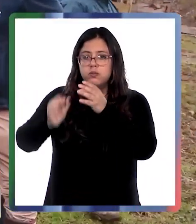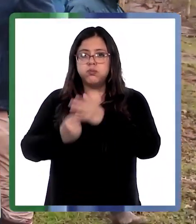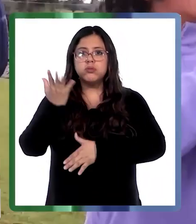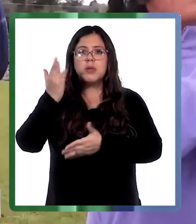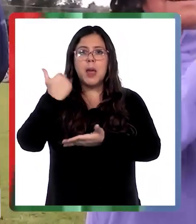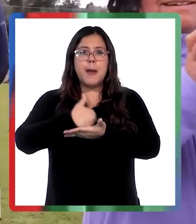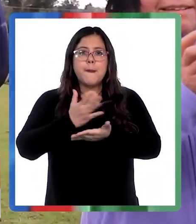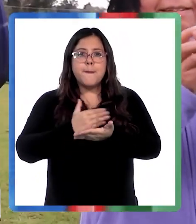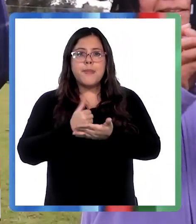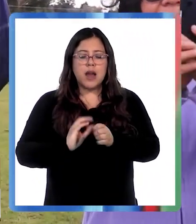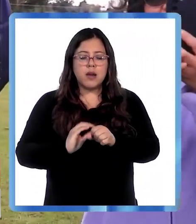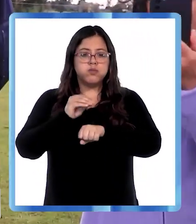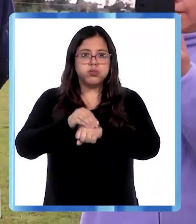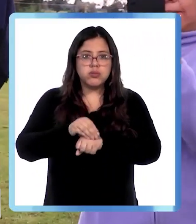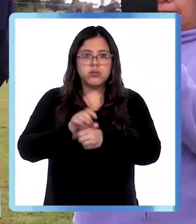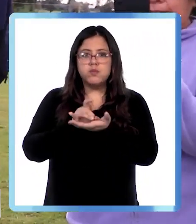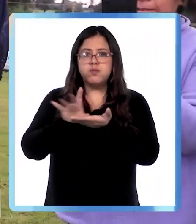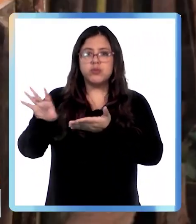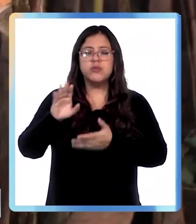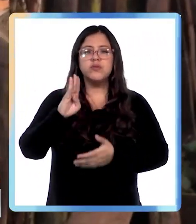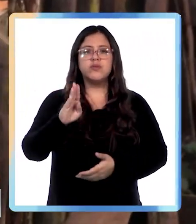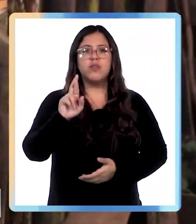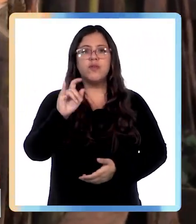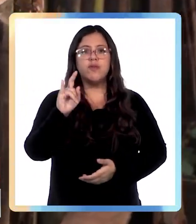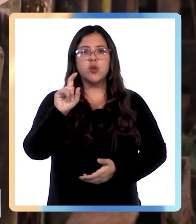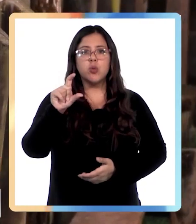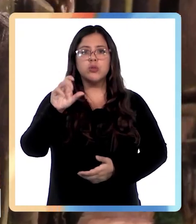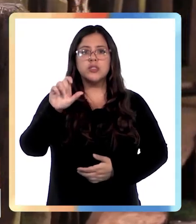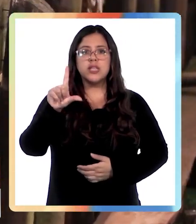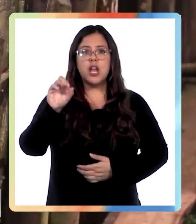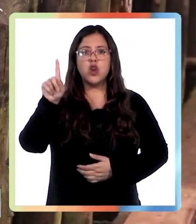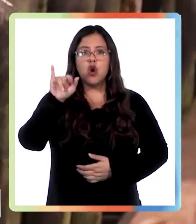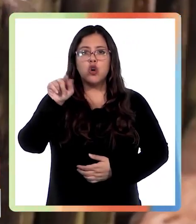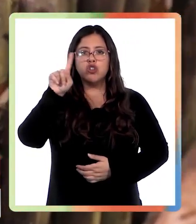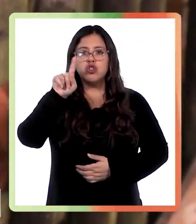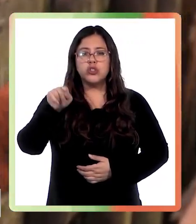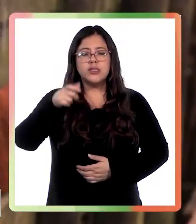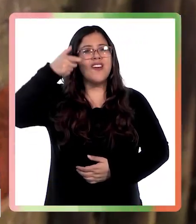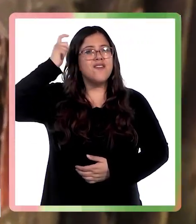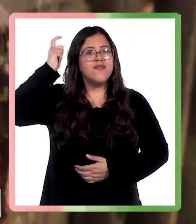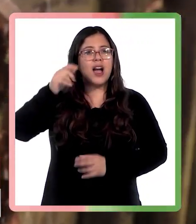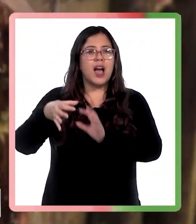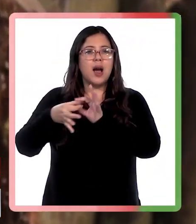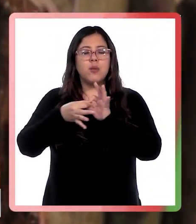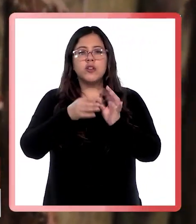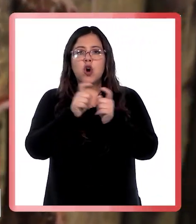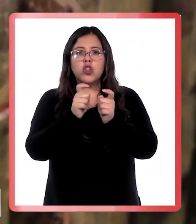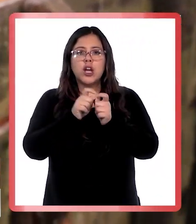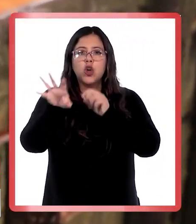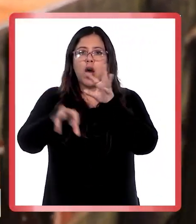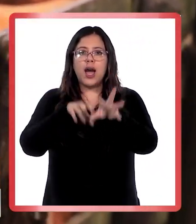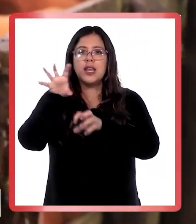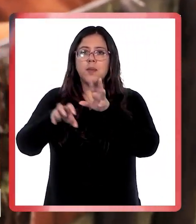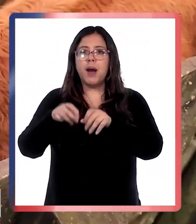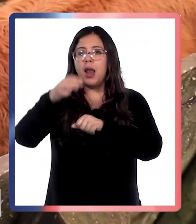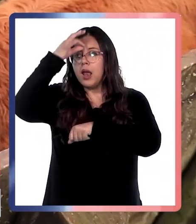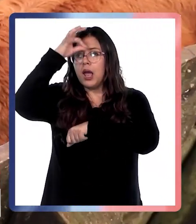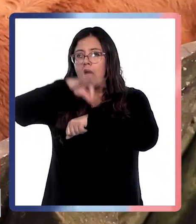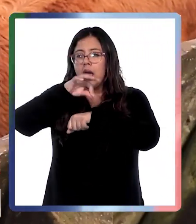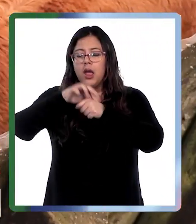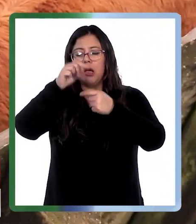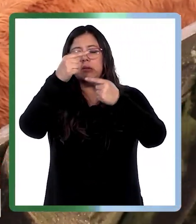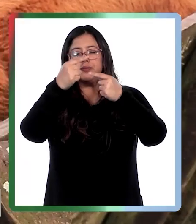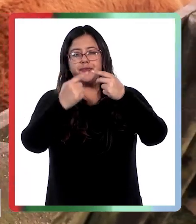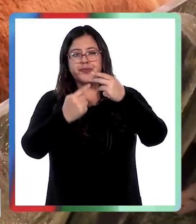anunciaron un plan para erradicar la brucelosis se trata de una enfermedad contagiosa del ganado y que ocurre por el contacto con animales exportadores de